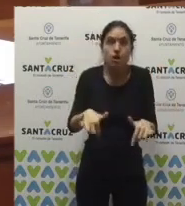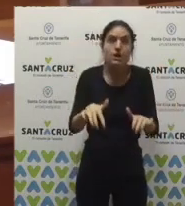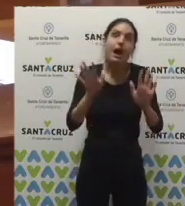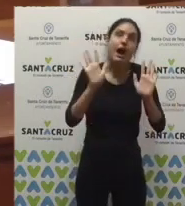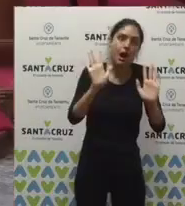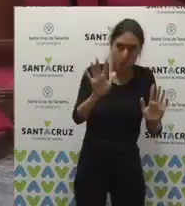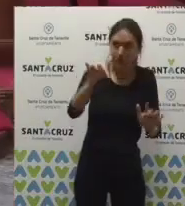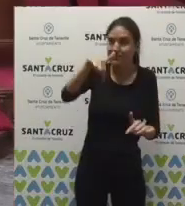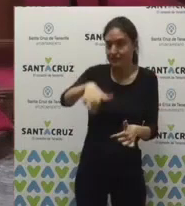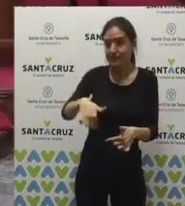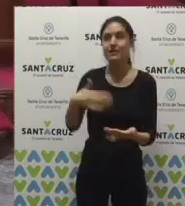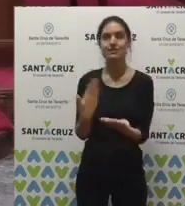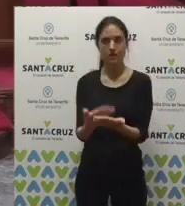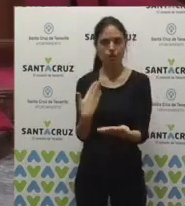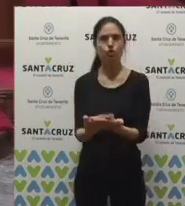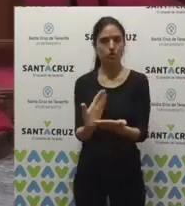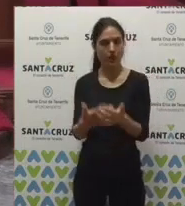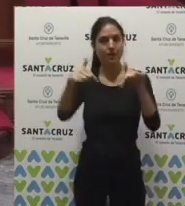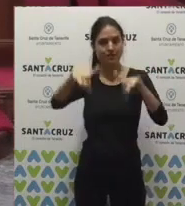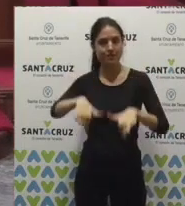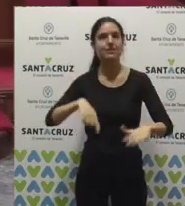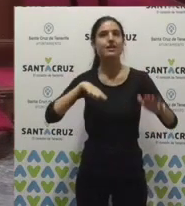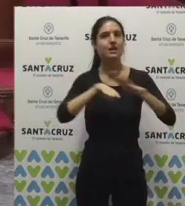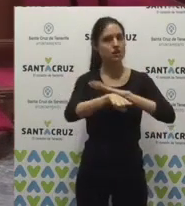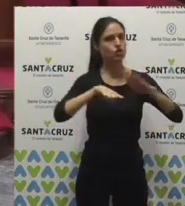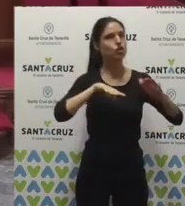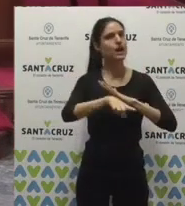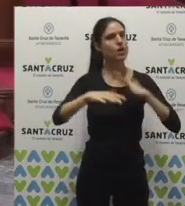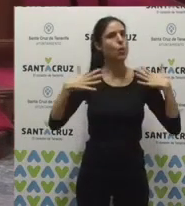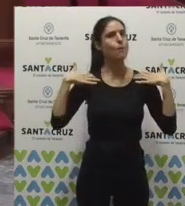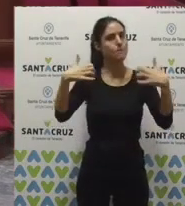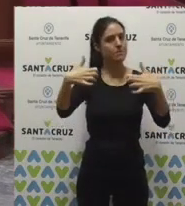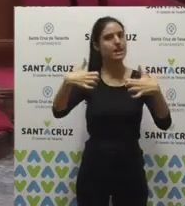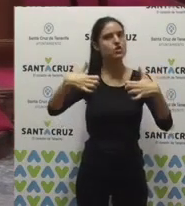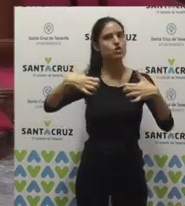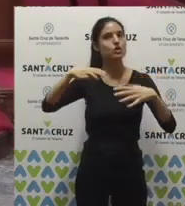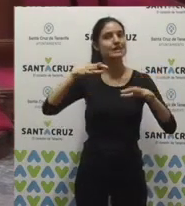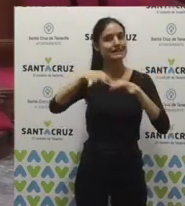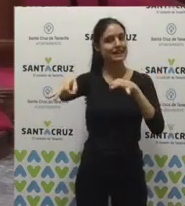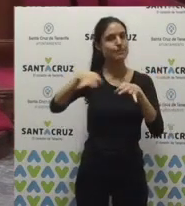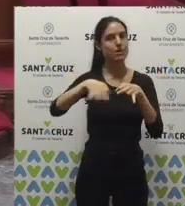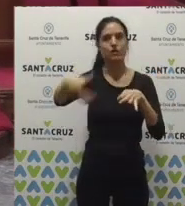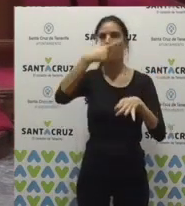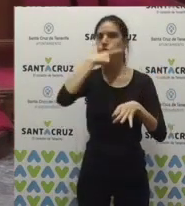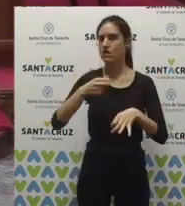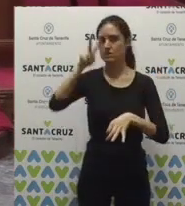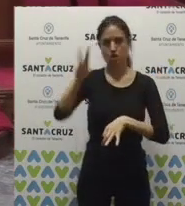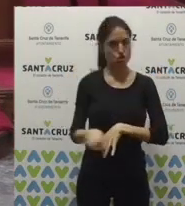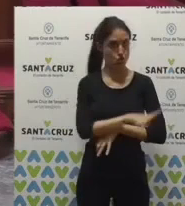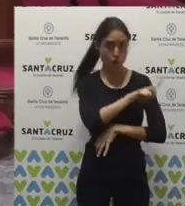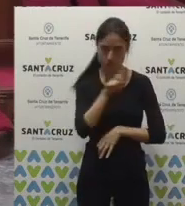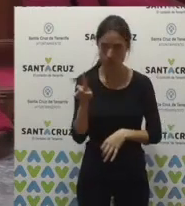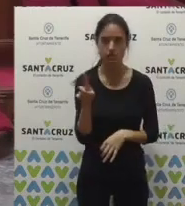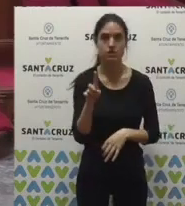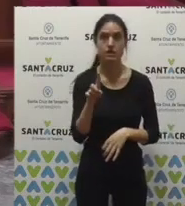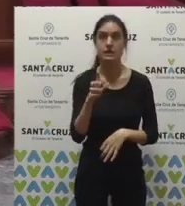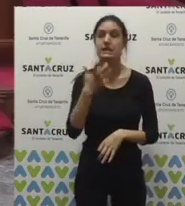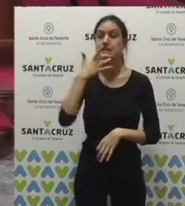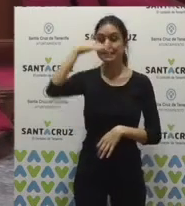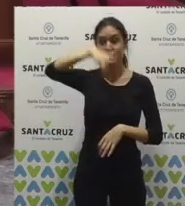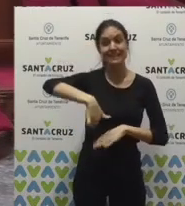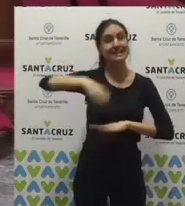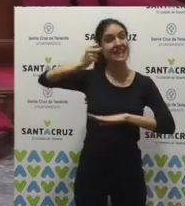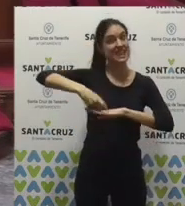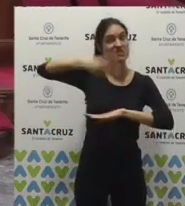demostrando hasta quedando demostrado que gestionar un pleno telemático con garantía no es sencillo y cuando este edificio este palacio no